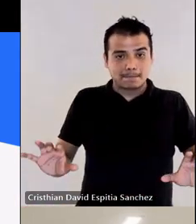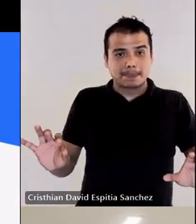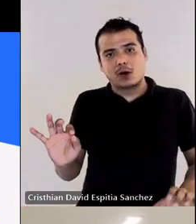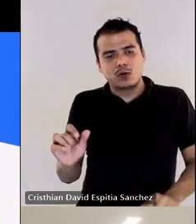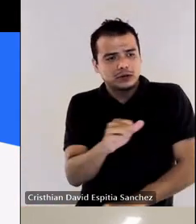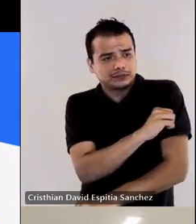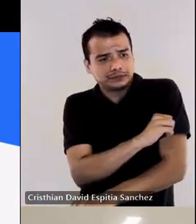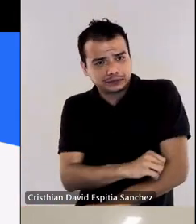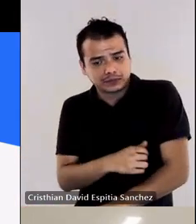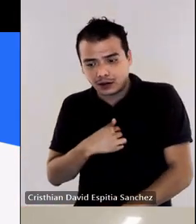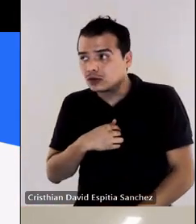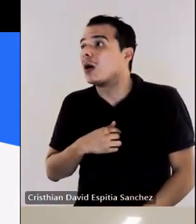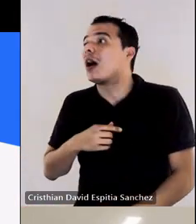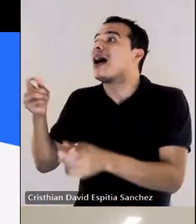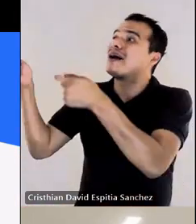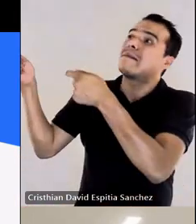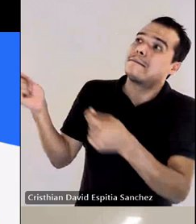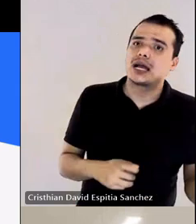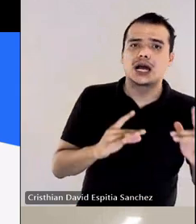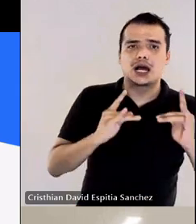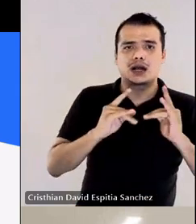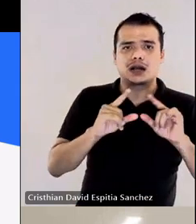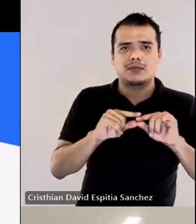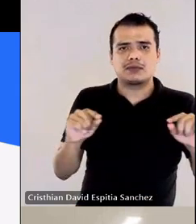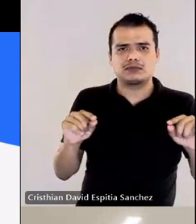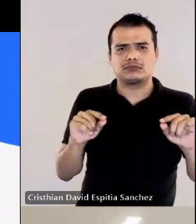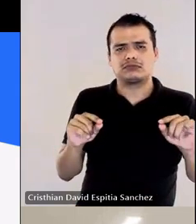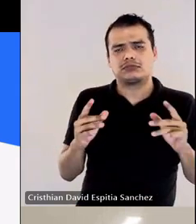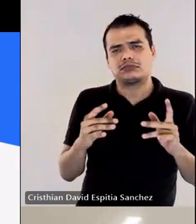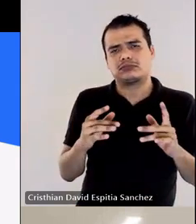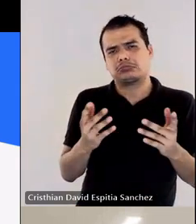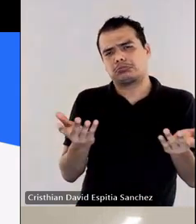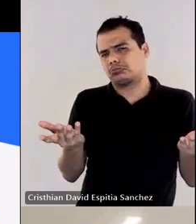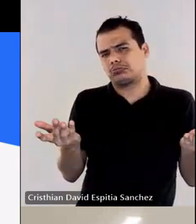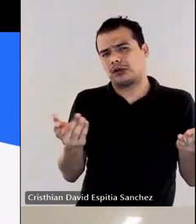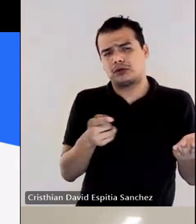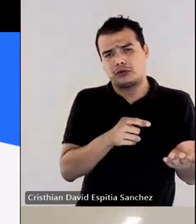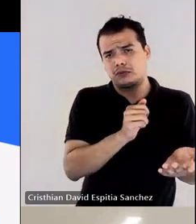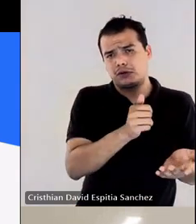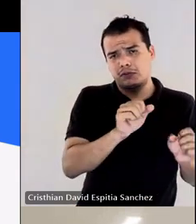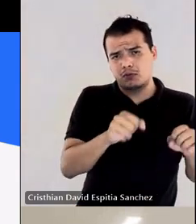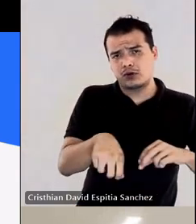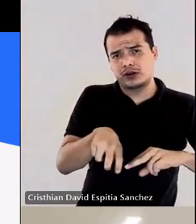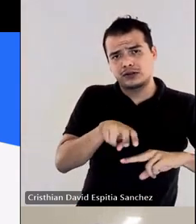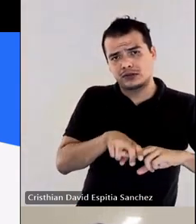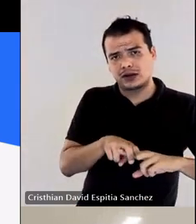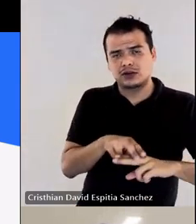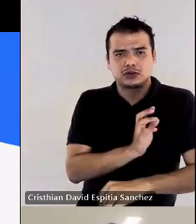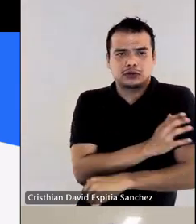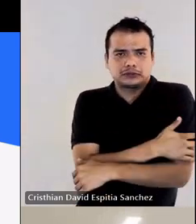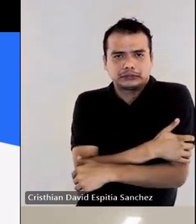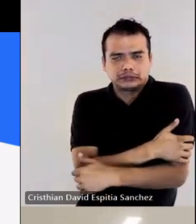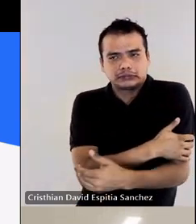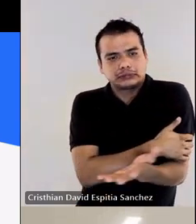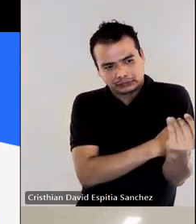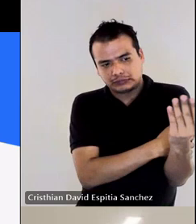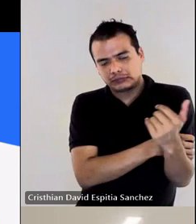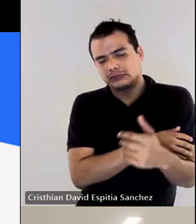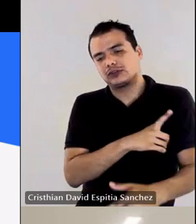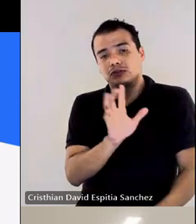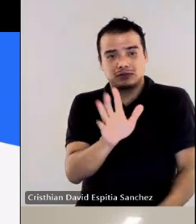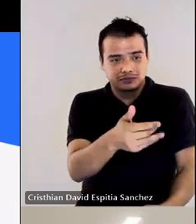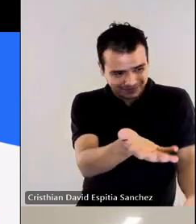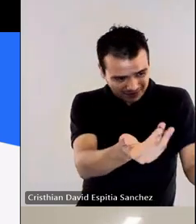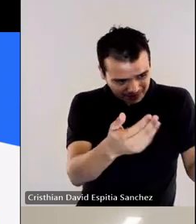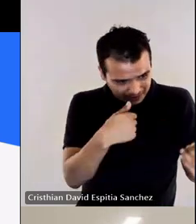No, quizás no. Él posiblemente se pueda sentar, pero tratemos de que no camine tanto. Podemos llevarlo de pronto de una forma adecuada.